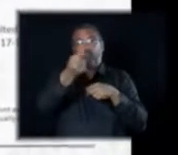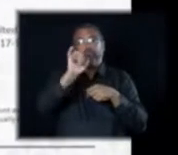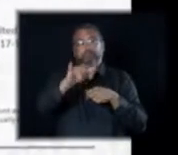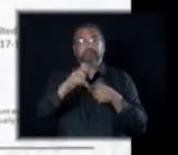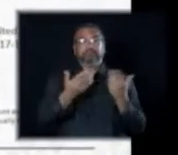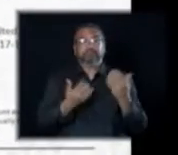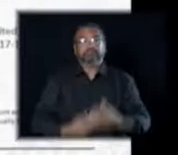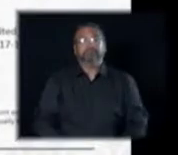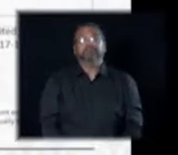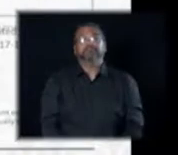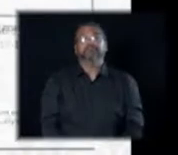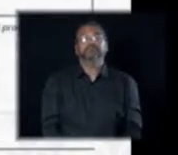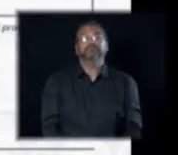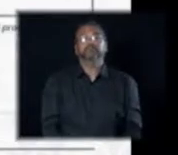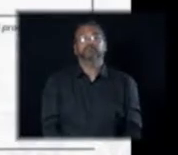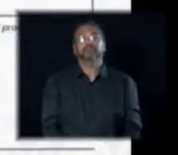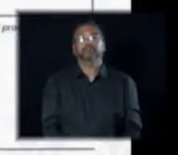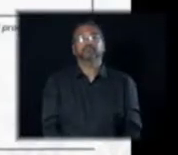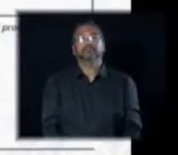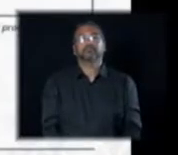deuda.